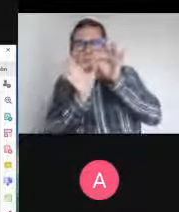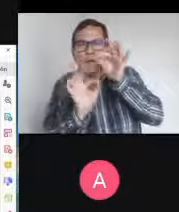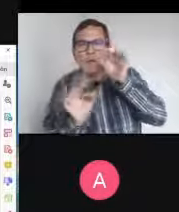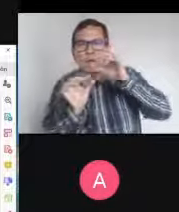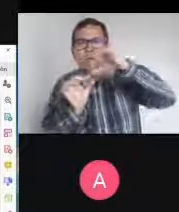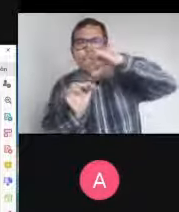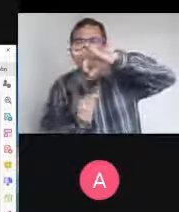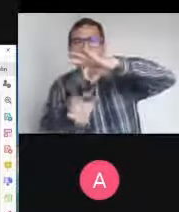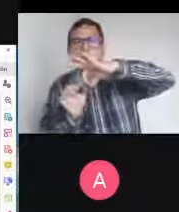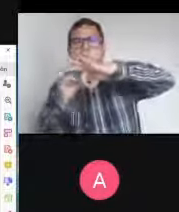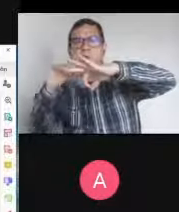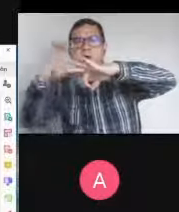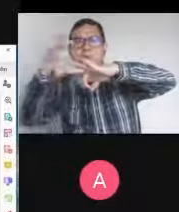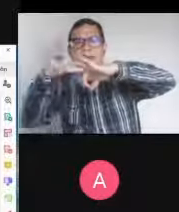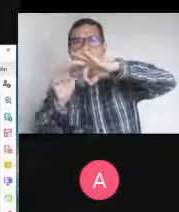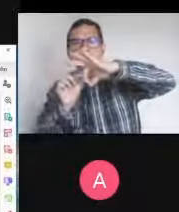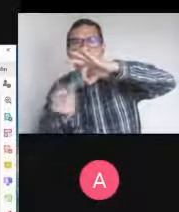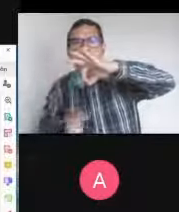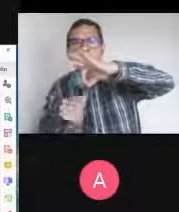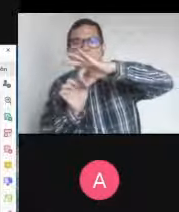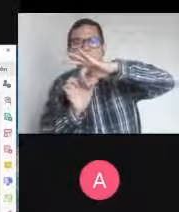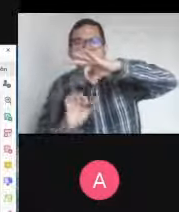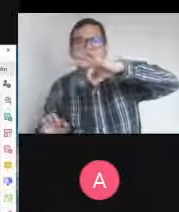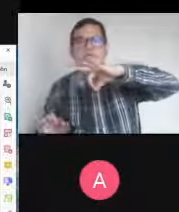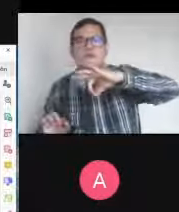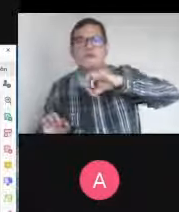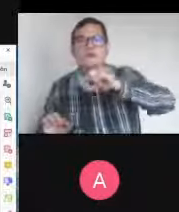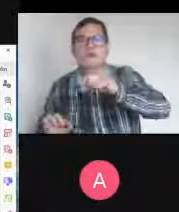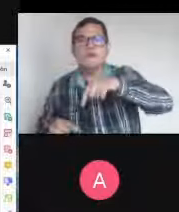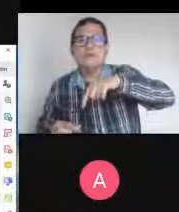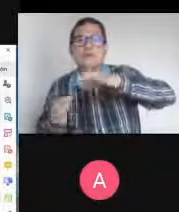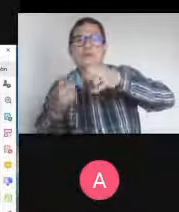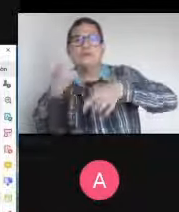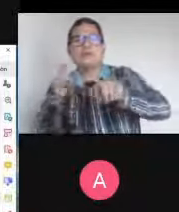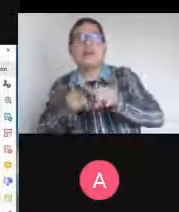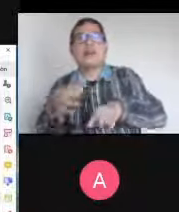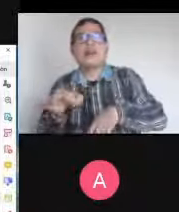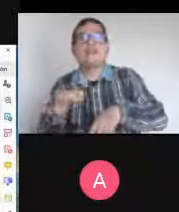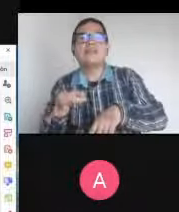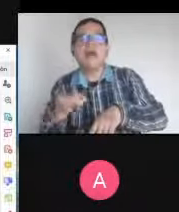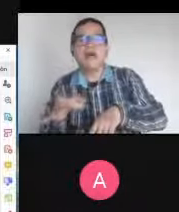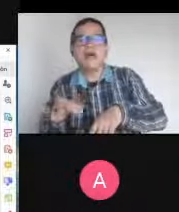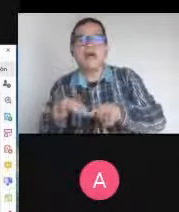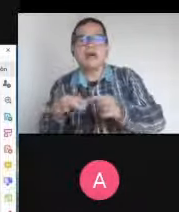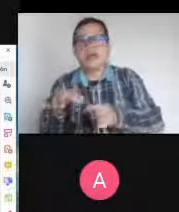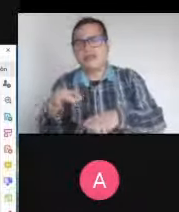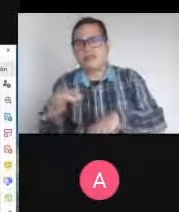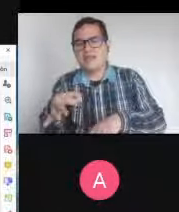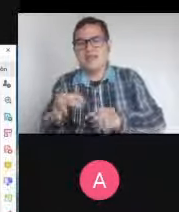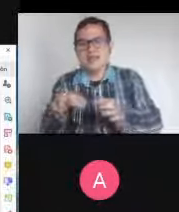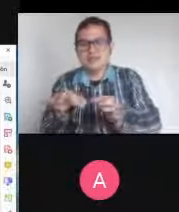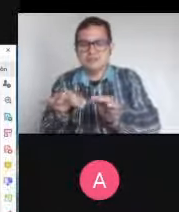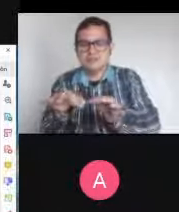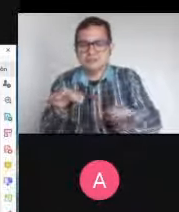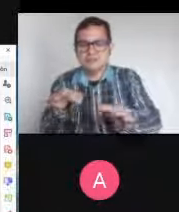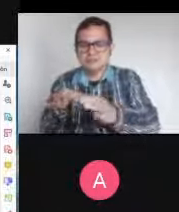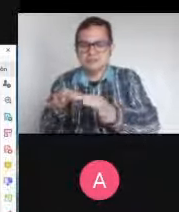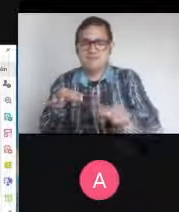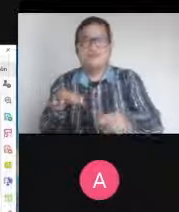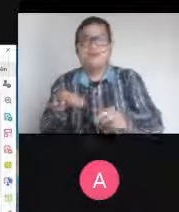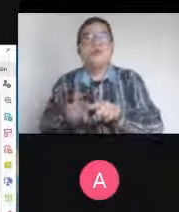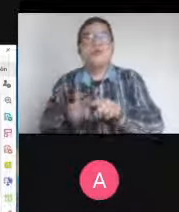tal. ¿Listos? Hay algunos como este que también son muy utilizados, que es como una lentejita, o se conocen así. Esos corresponden a